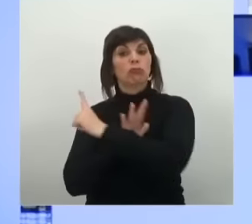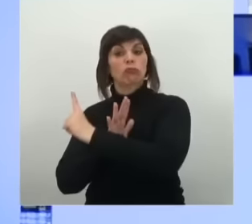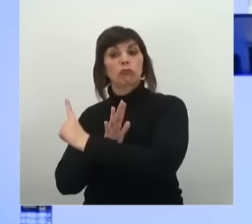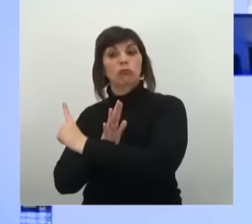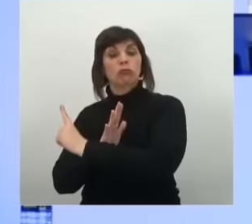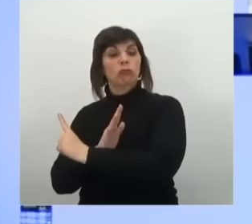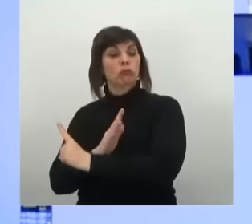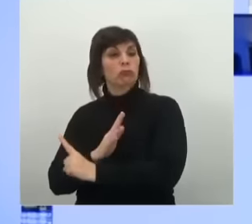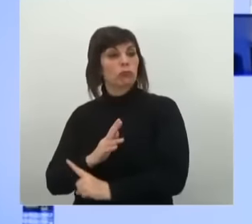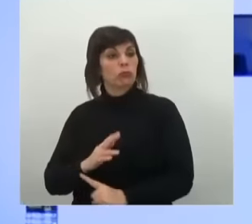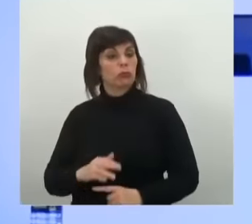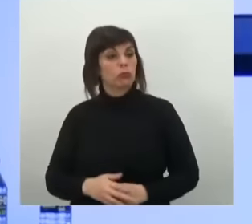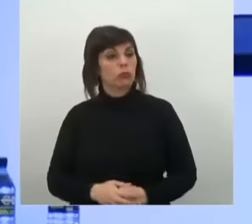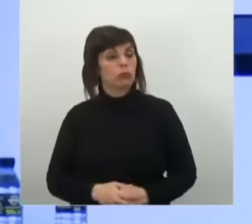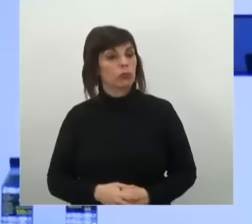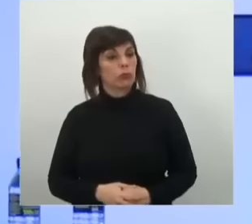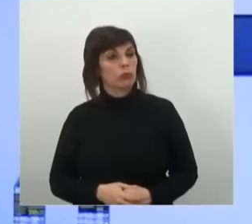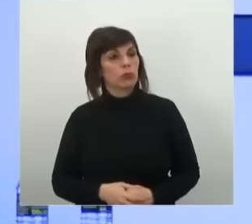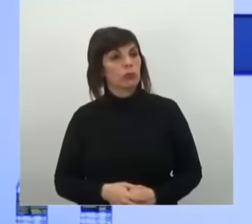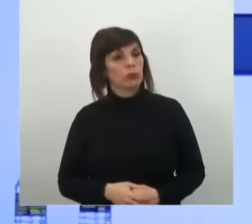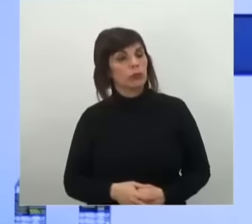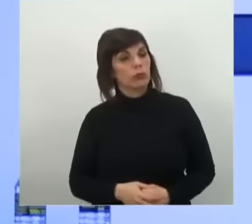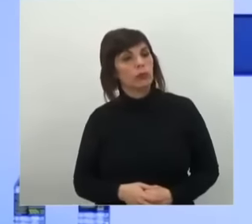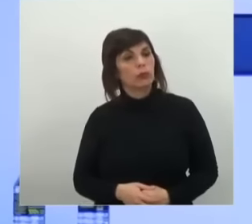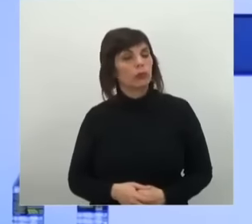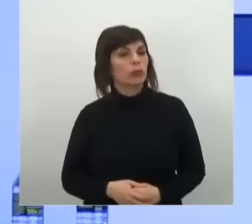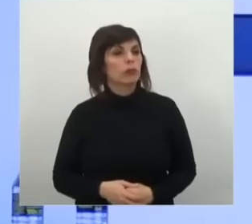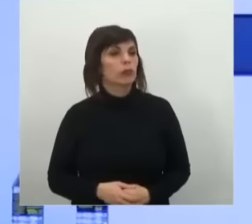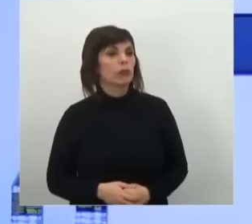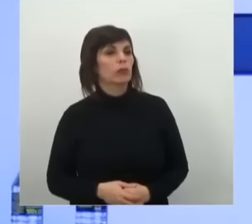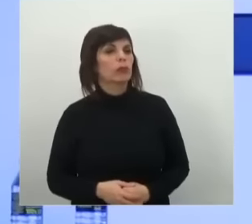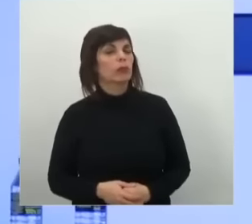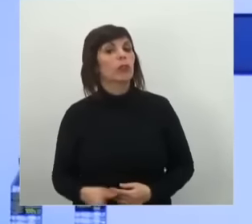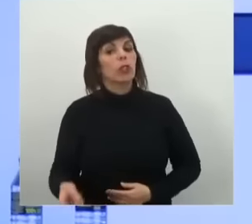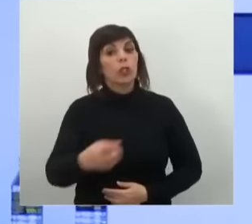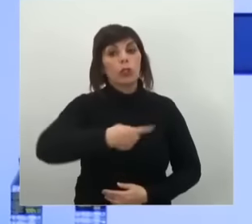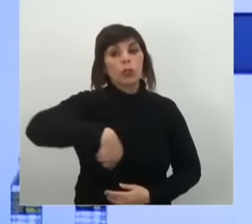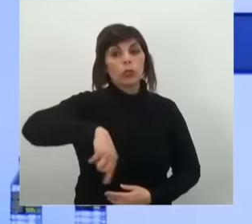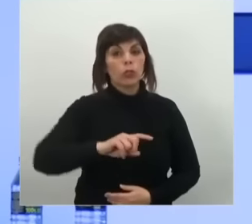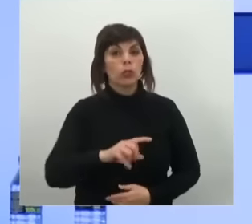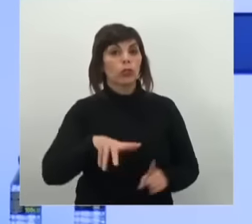Cómo estamos en casa enfrentamos